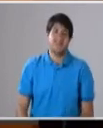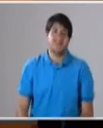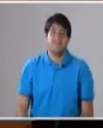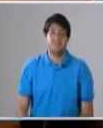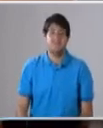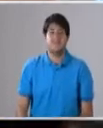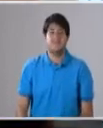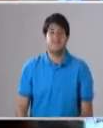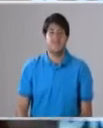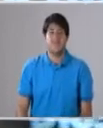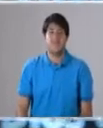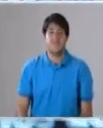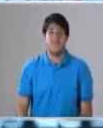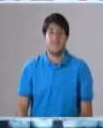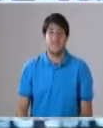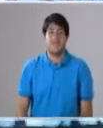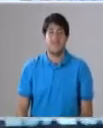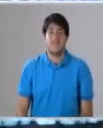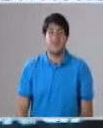Entonces,